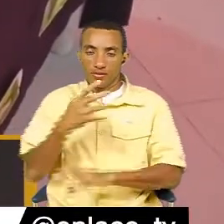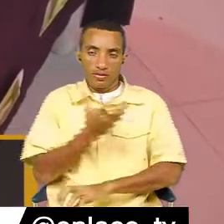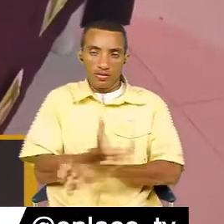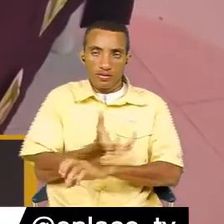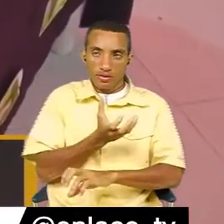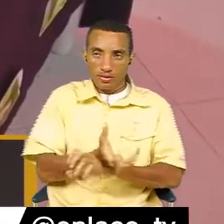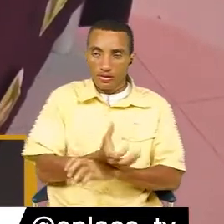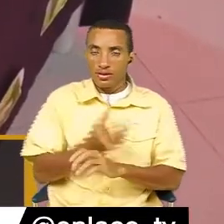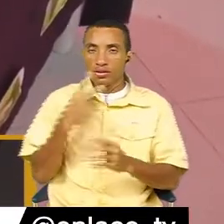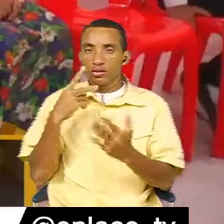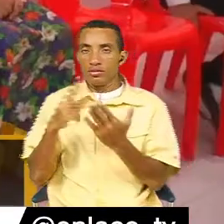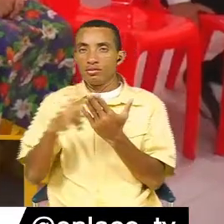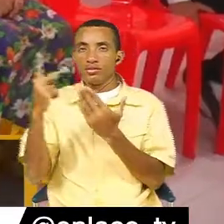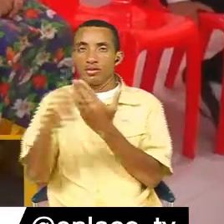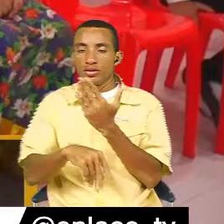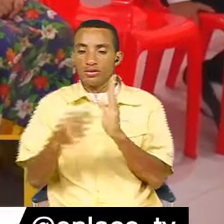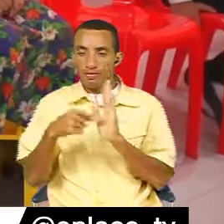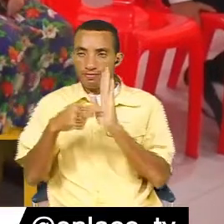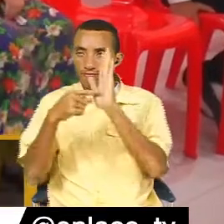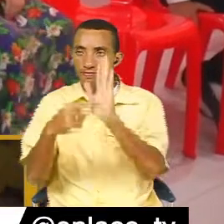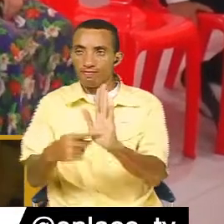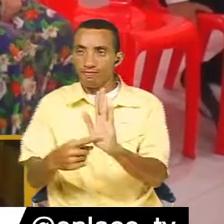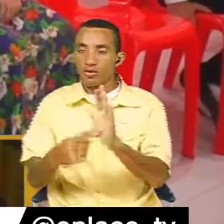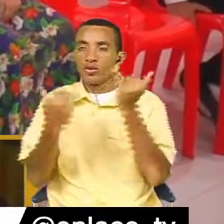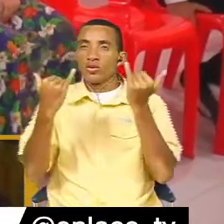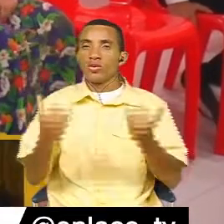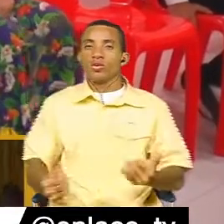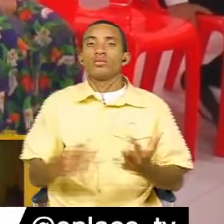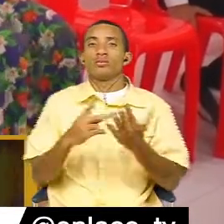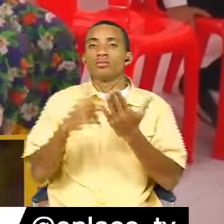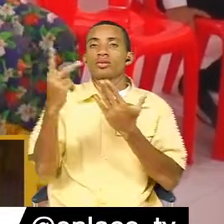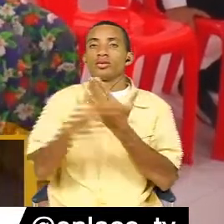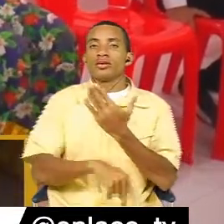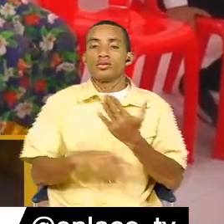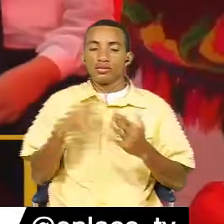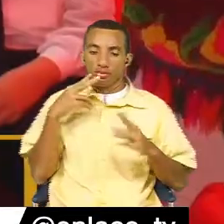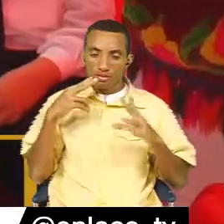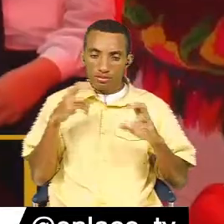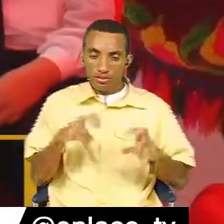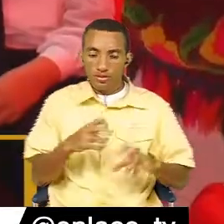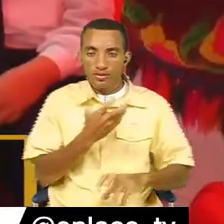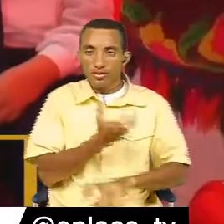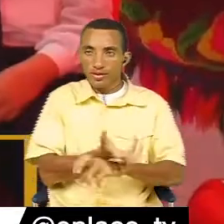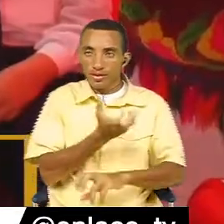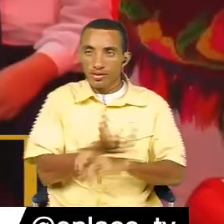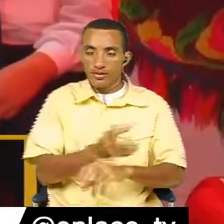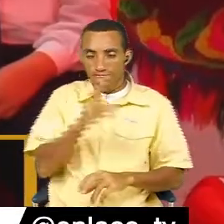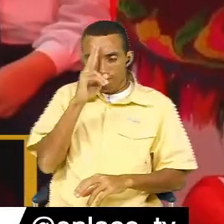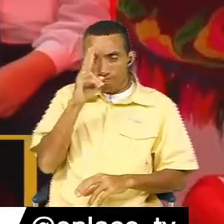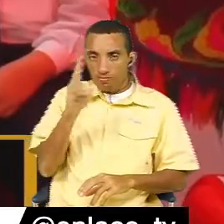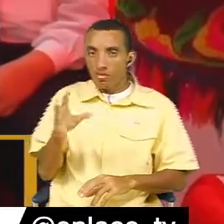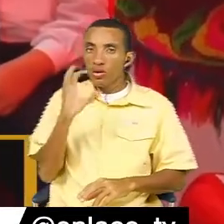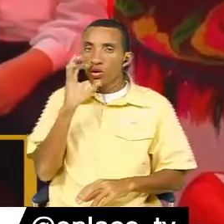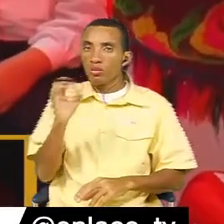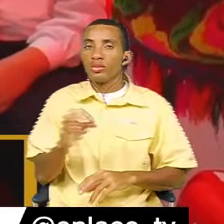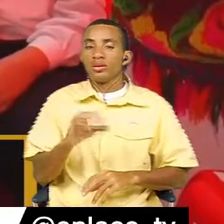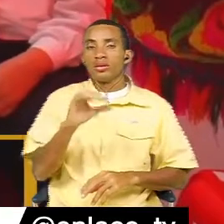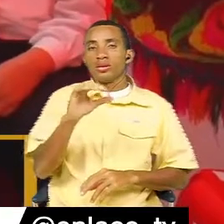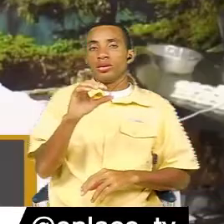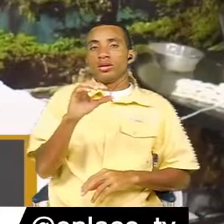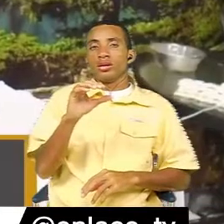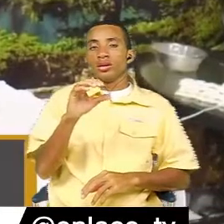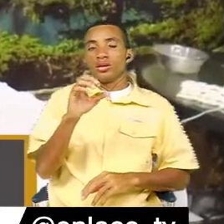de proyectos. Hoy por hoy estamos dando unos proyectos científicos para hacer homenaje al doctor Rodolfo R. Ginás,